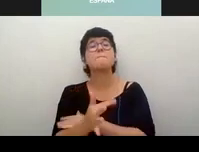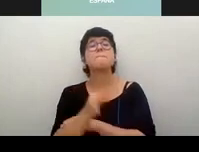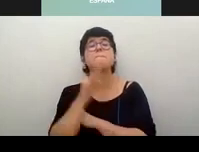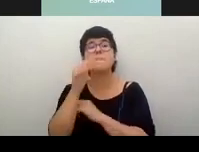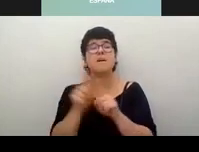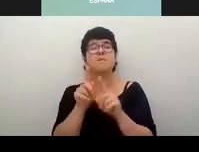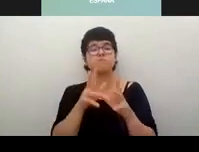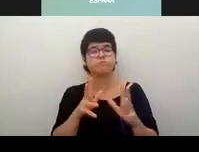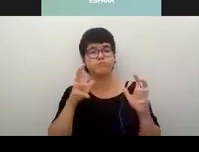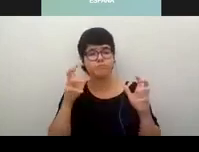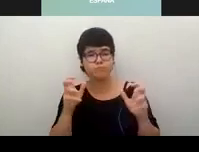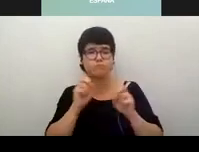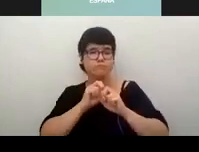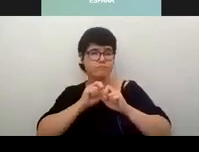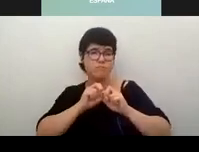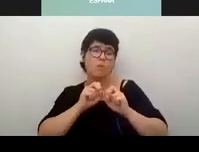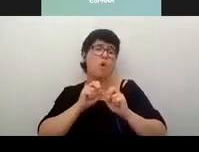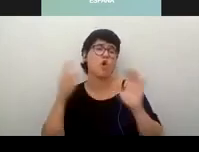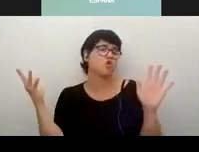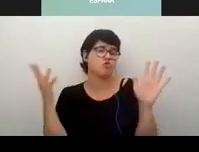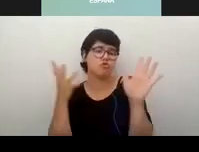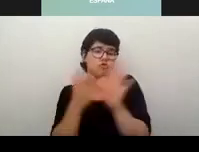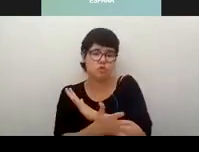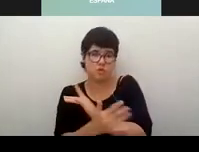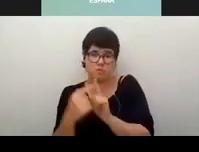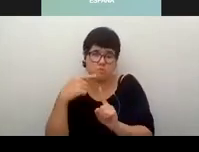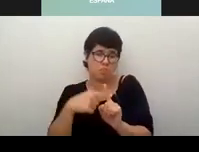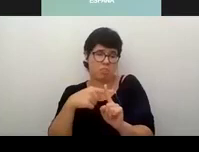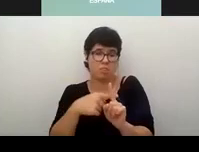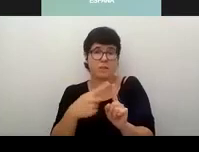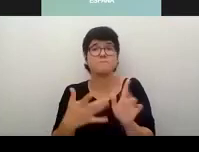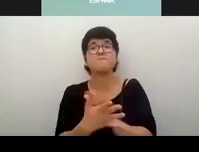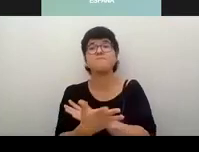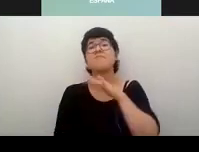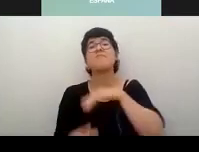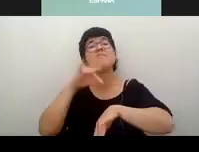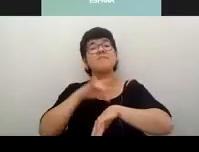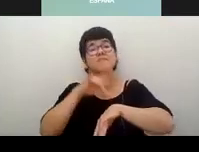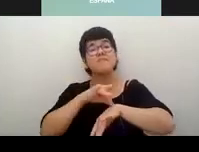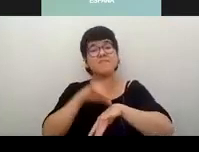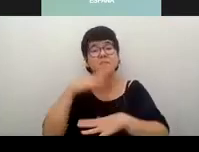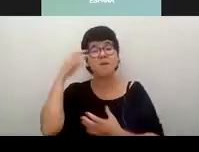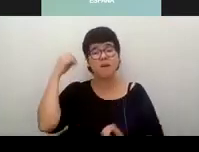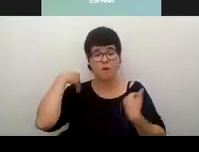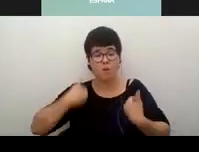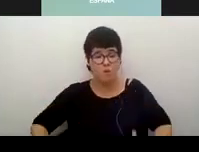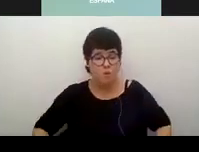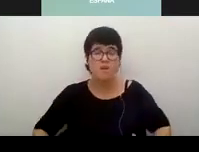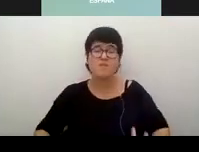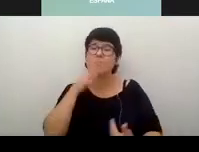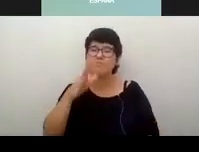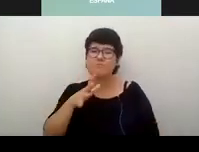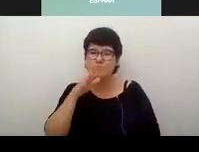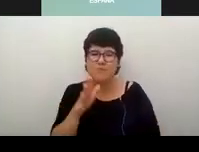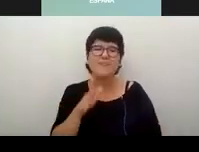crónica de bajo grado, como decíamos, y determinadas enfermedades metabólicas producto de esa disbiosis, de